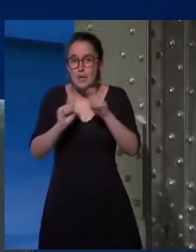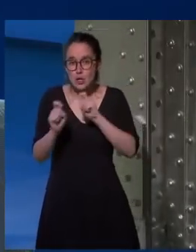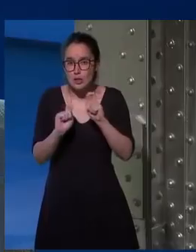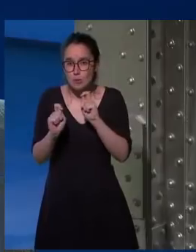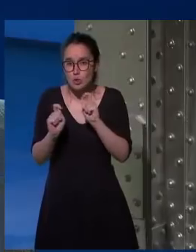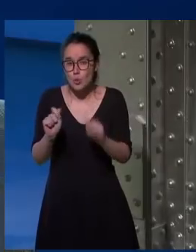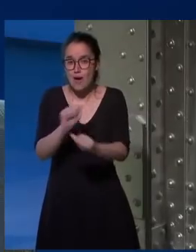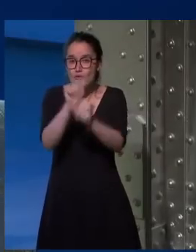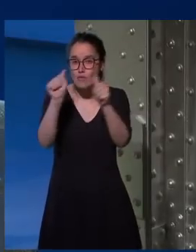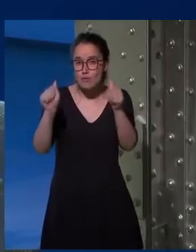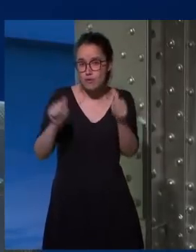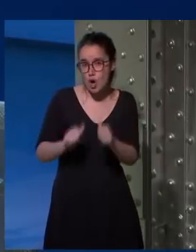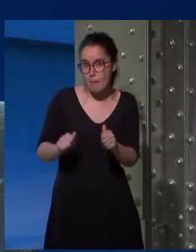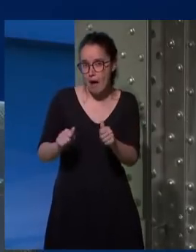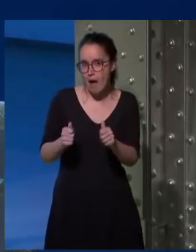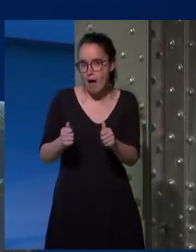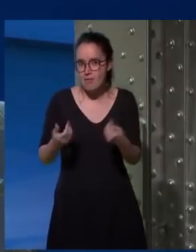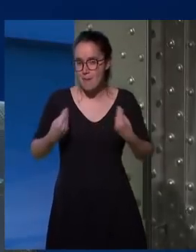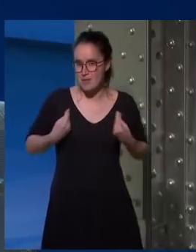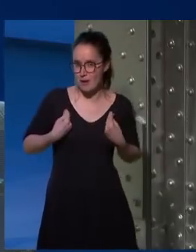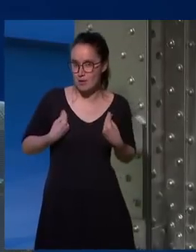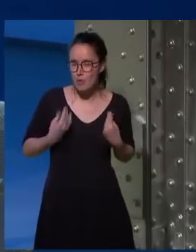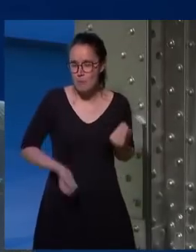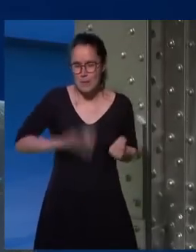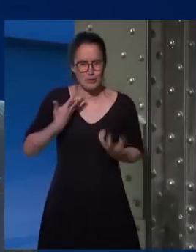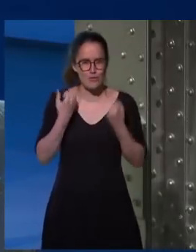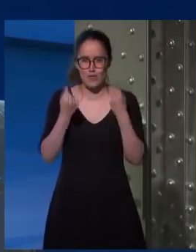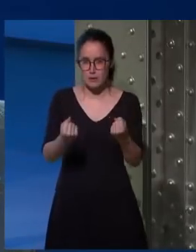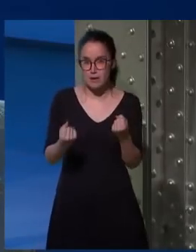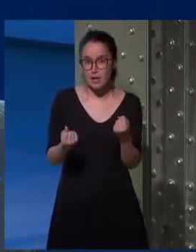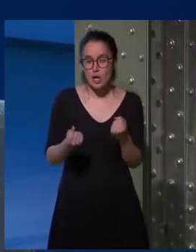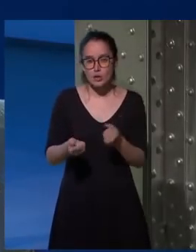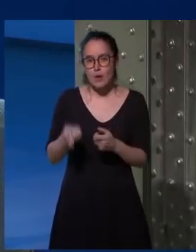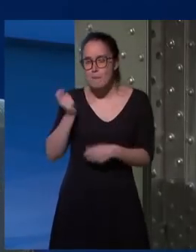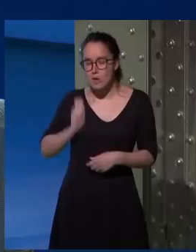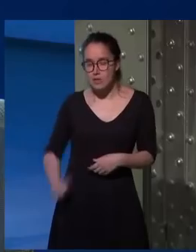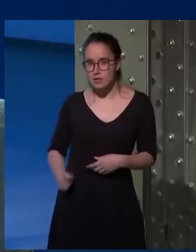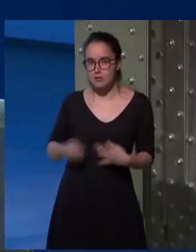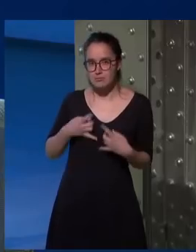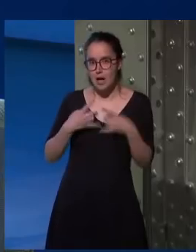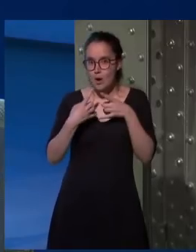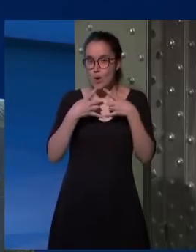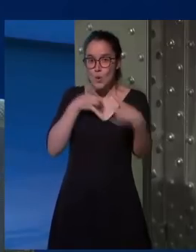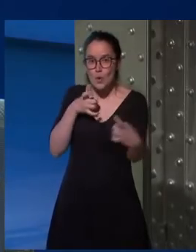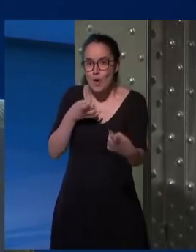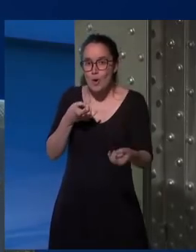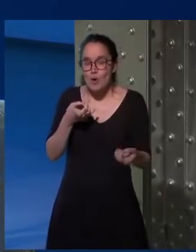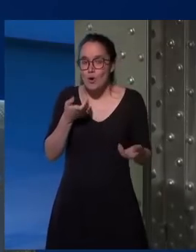es una forma de vivir, ¿no? Lo vives muy apasionadamente, es una profesión que te engancha y que